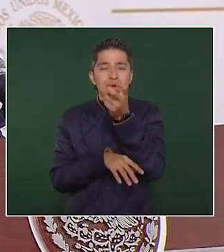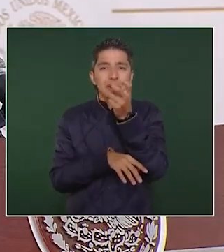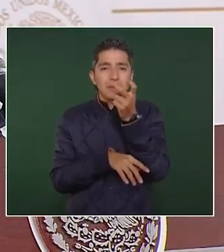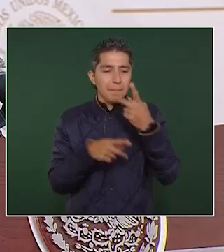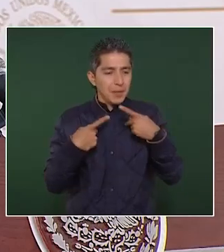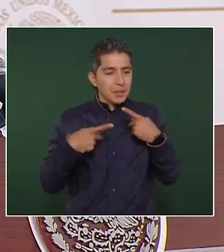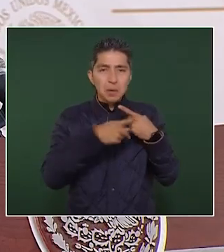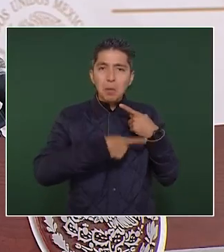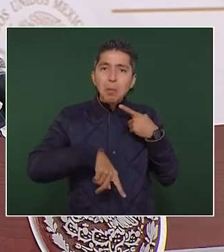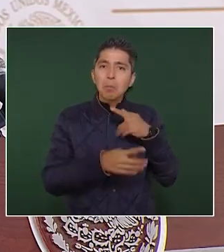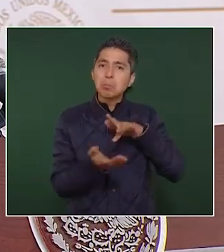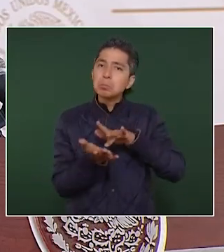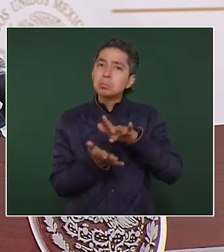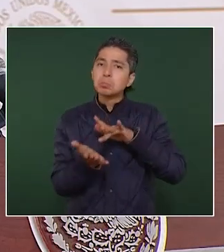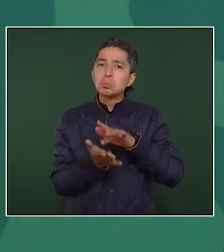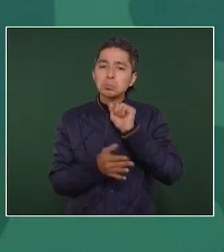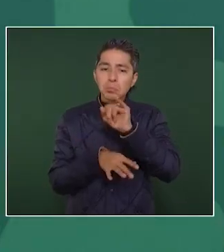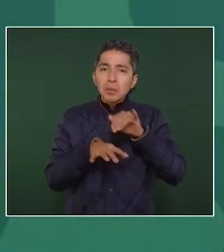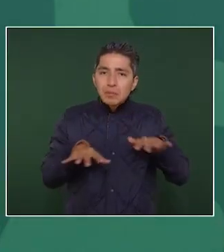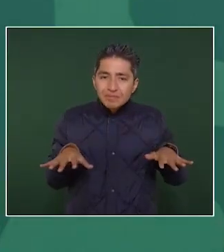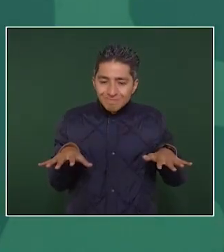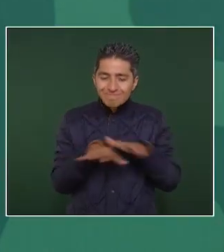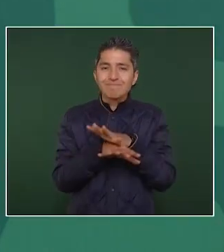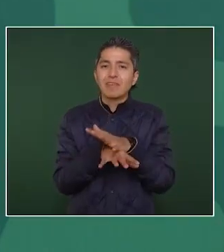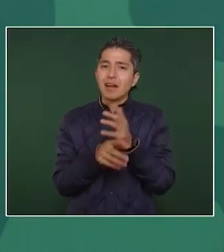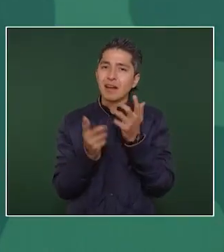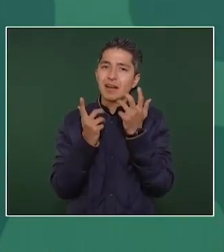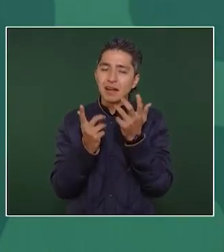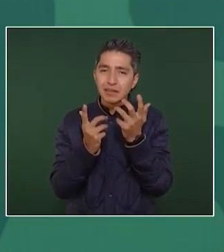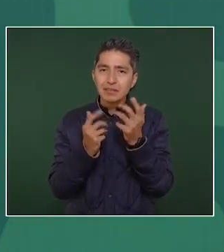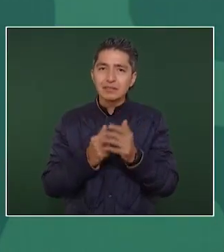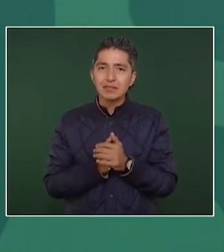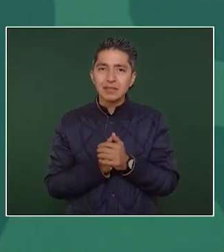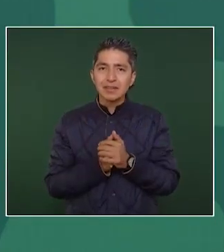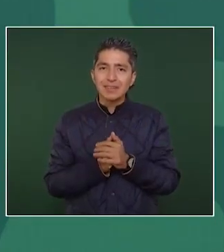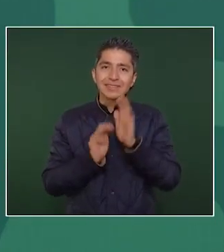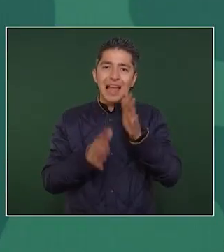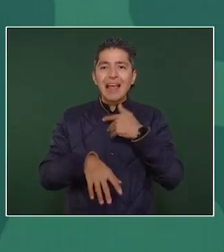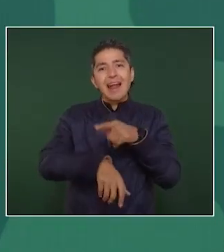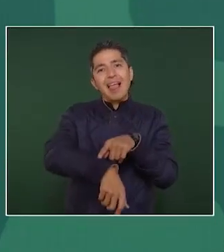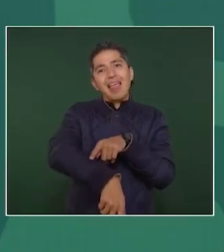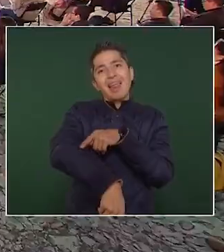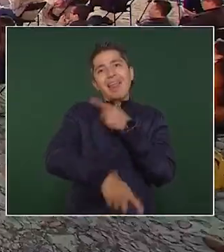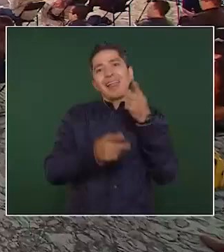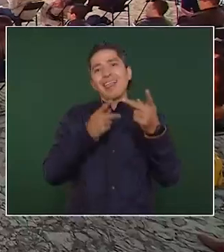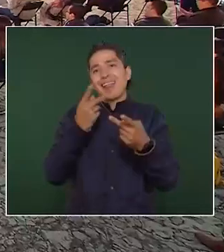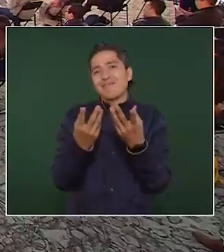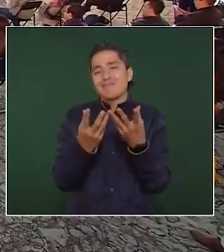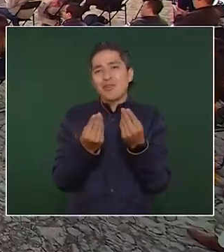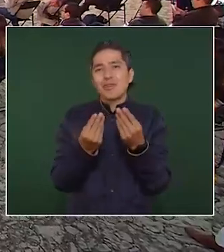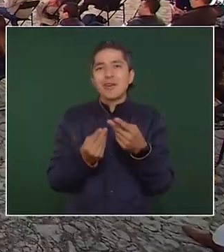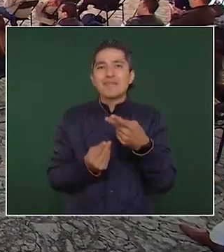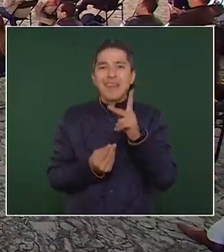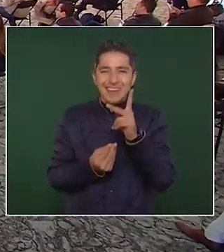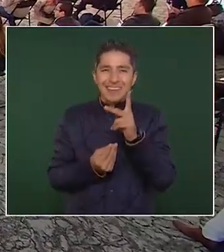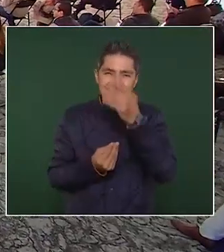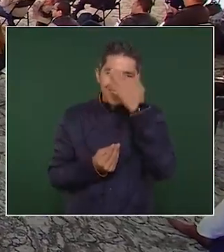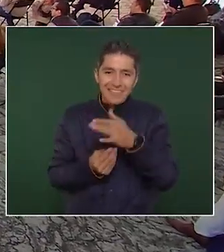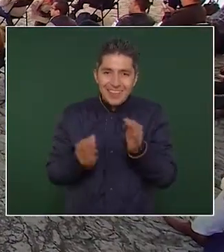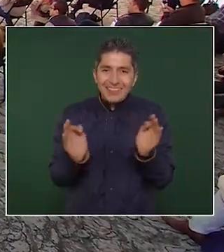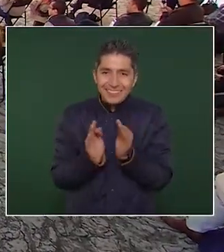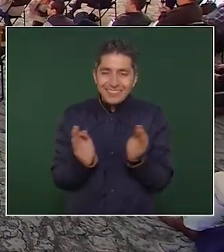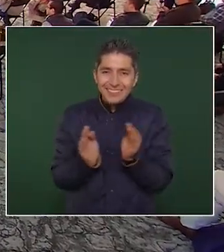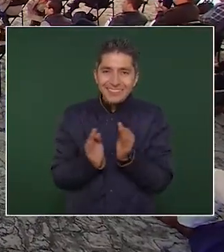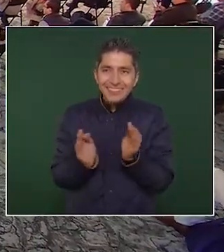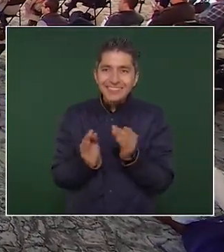apoyando la transformación. Ya me extendí mucho, pero como hay frío,